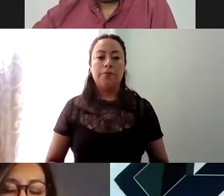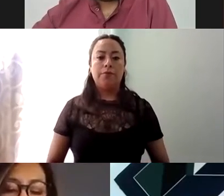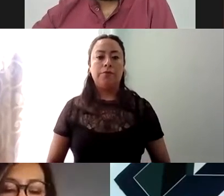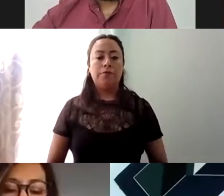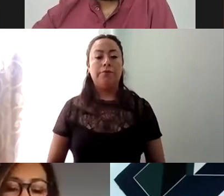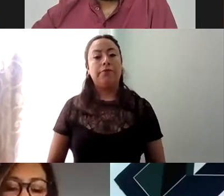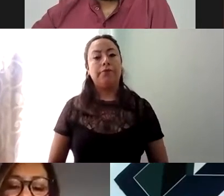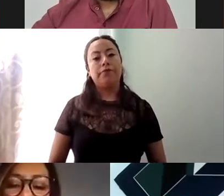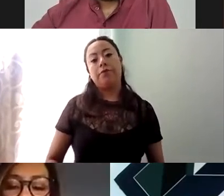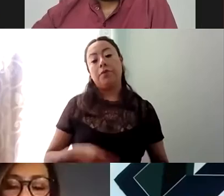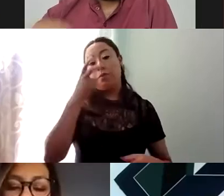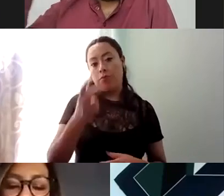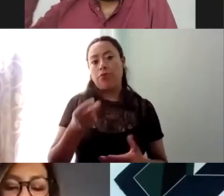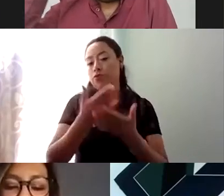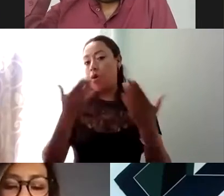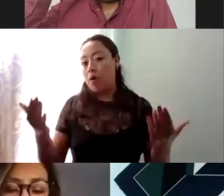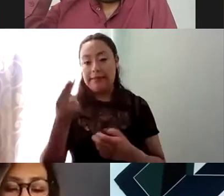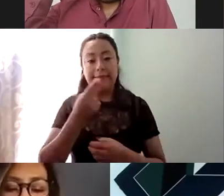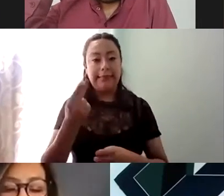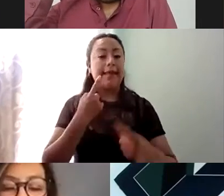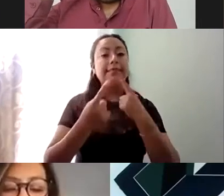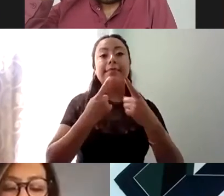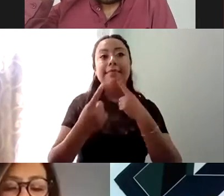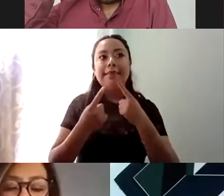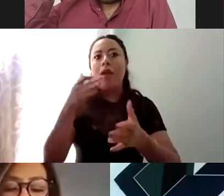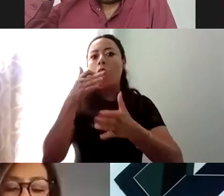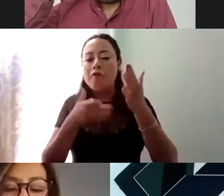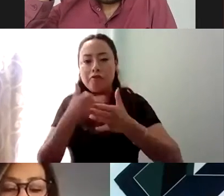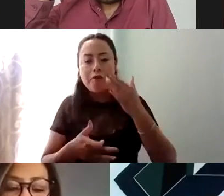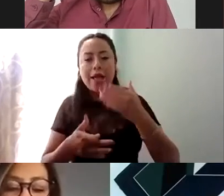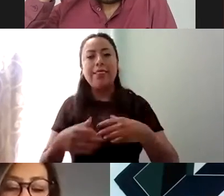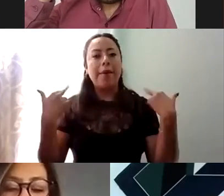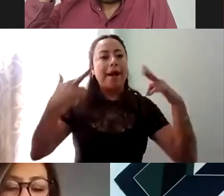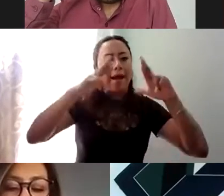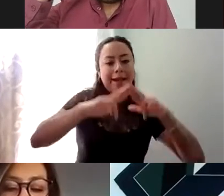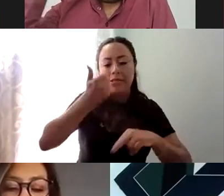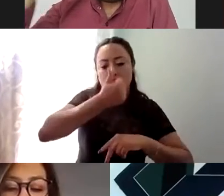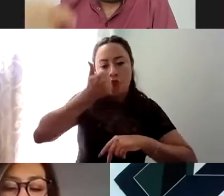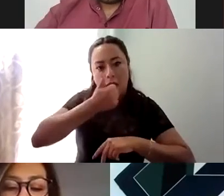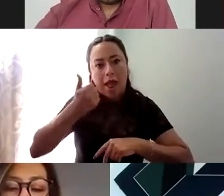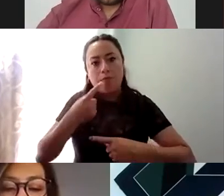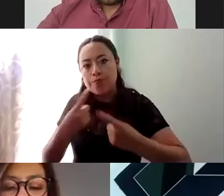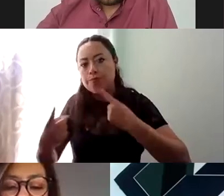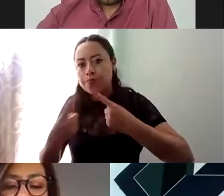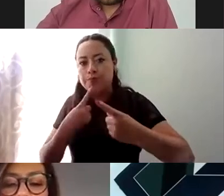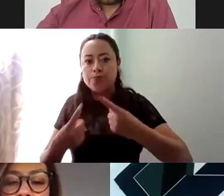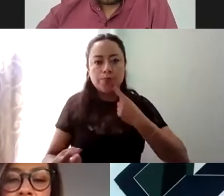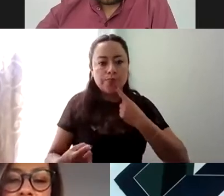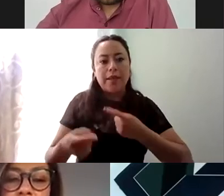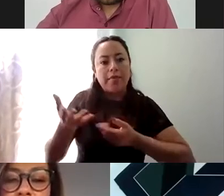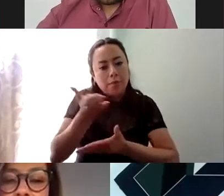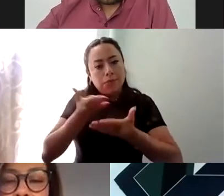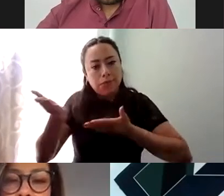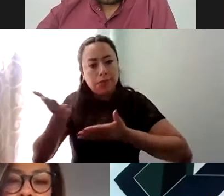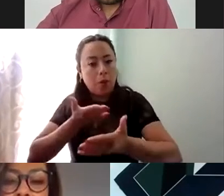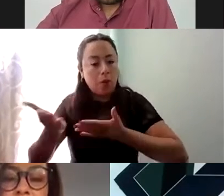ese diálogo que se tiene profesor-alumno y en el cual hay una retroalimentación de enseñanza-aprendizaje. Esto no